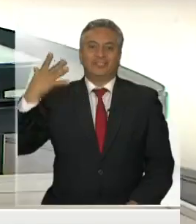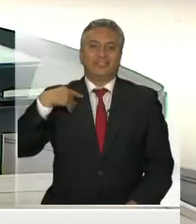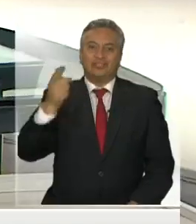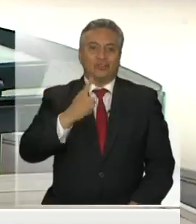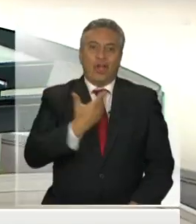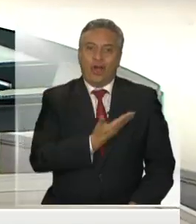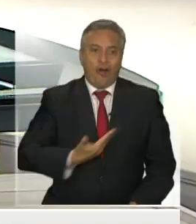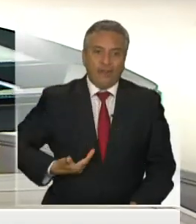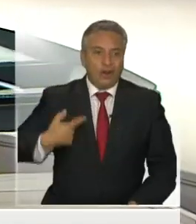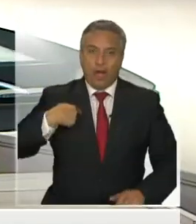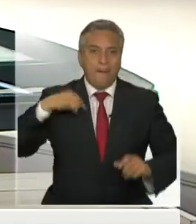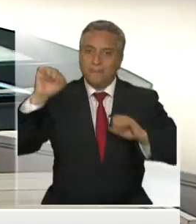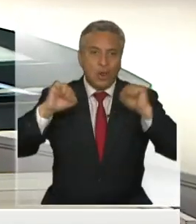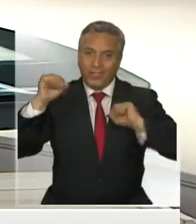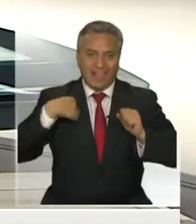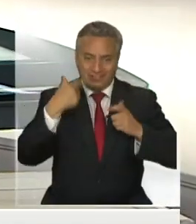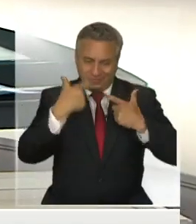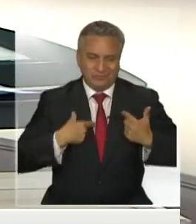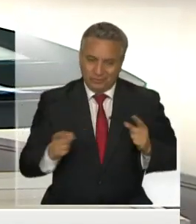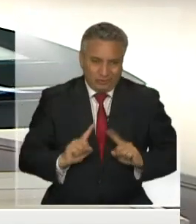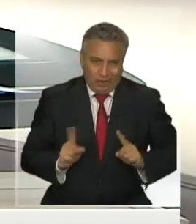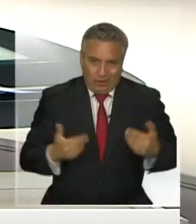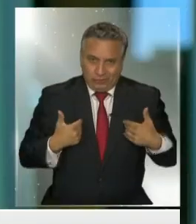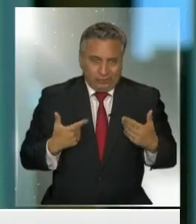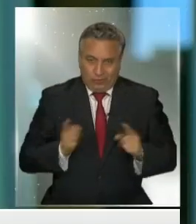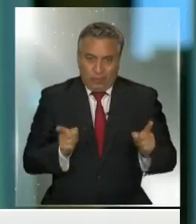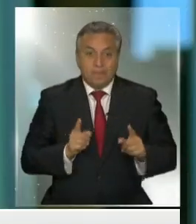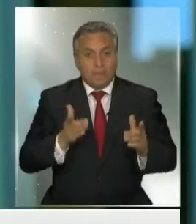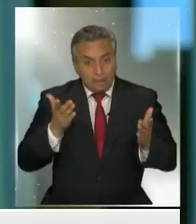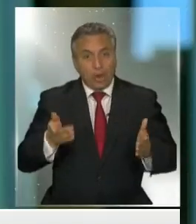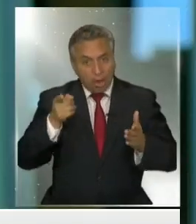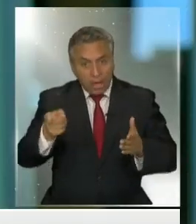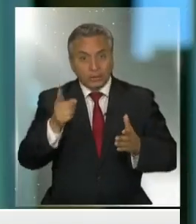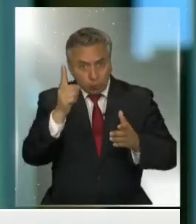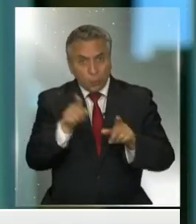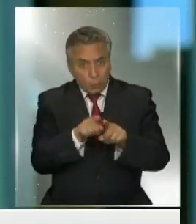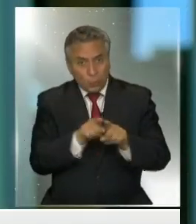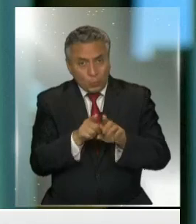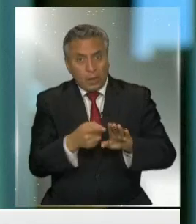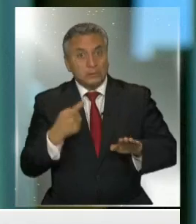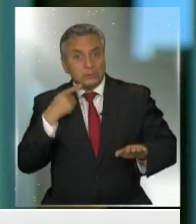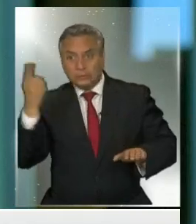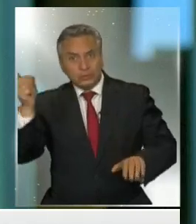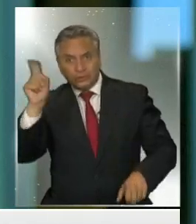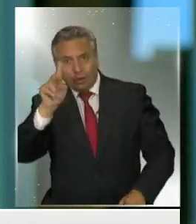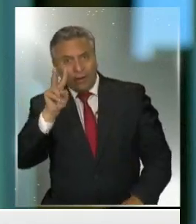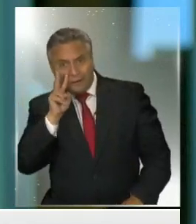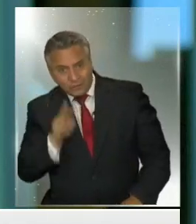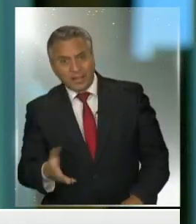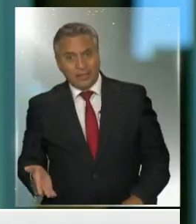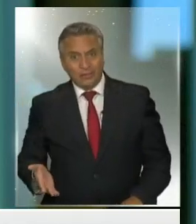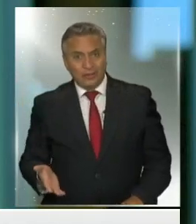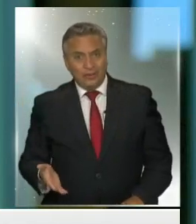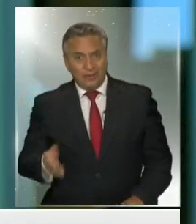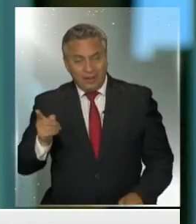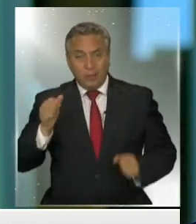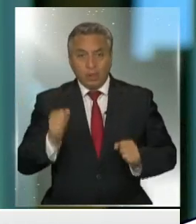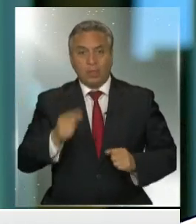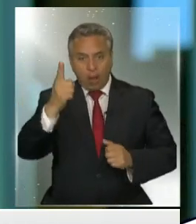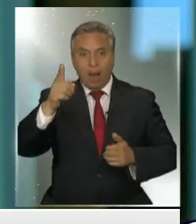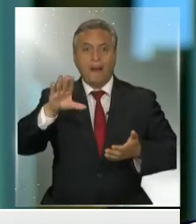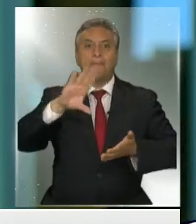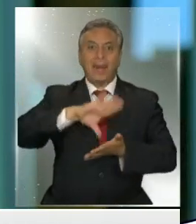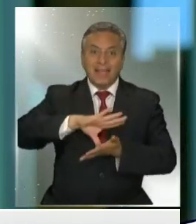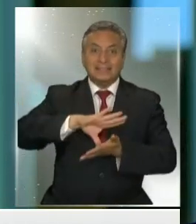gobierno ni tampoco hago política pero puede ser que ese sea una pata coja que a lo mejor no la están viendo estoy pensando en un país que necesita